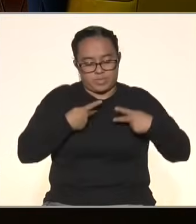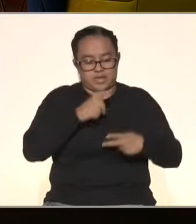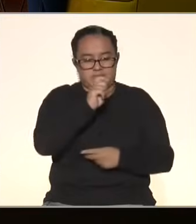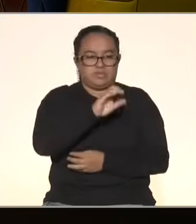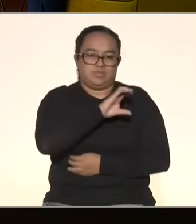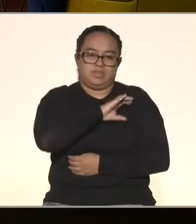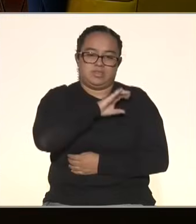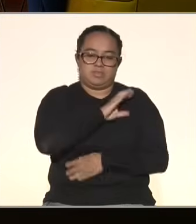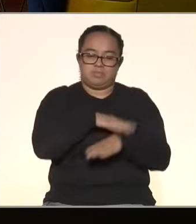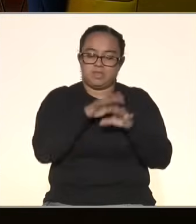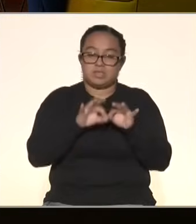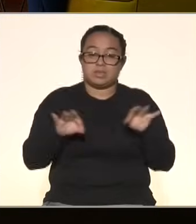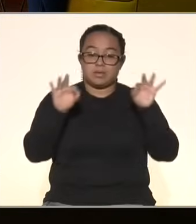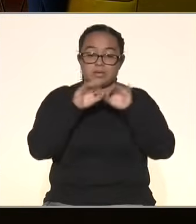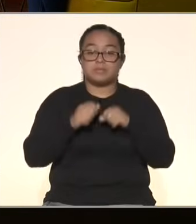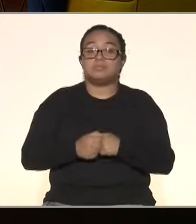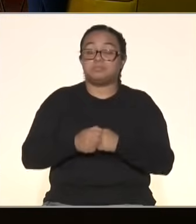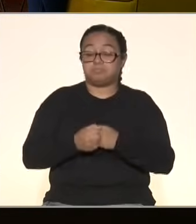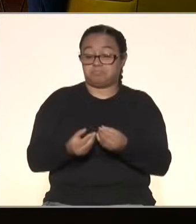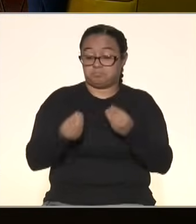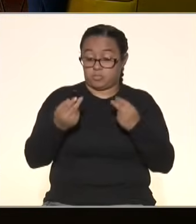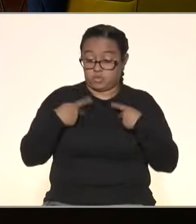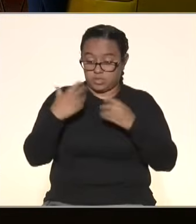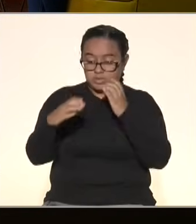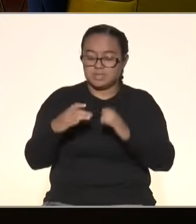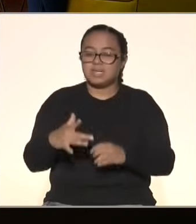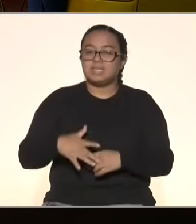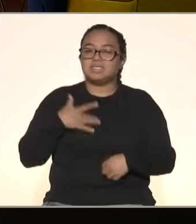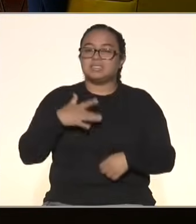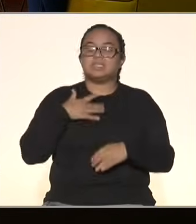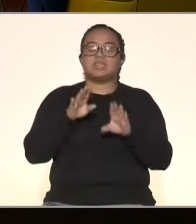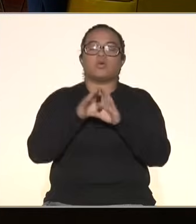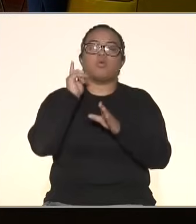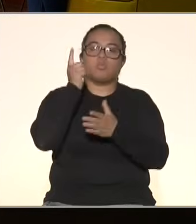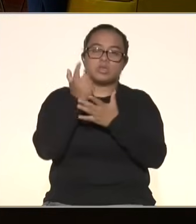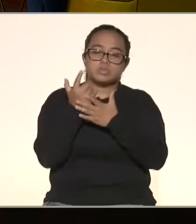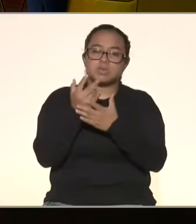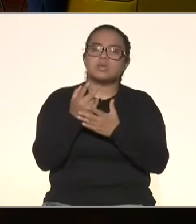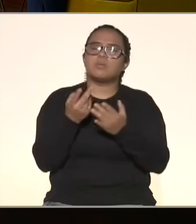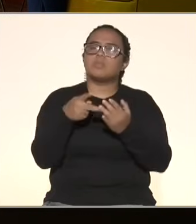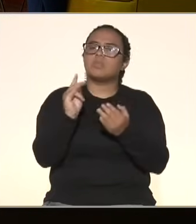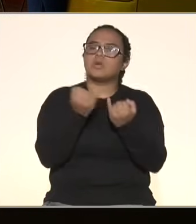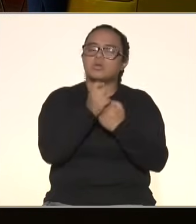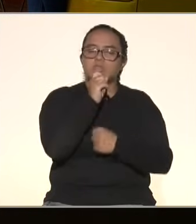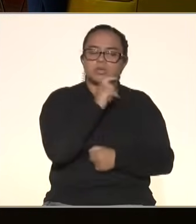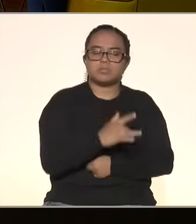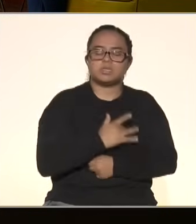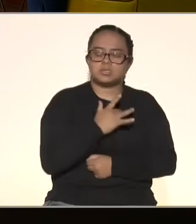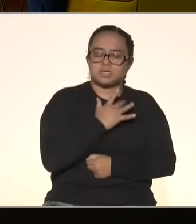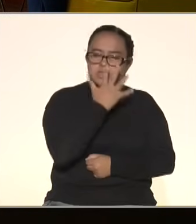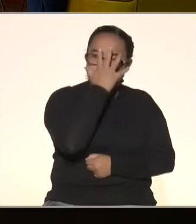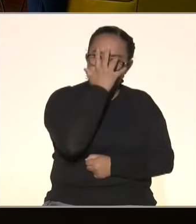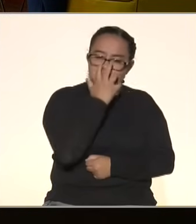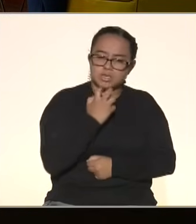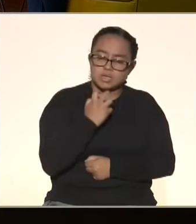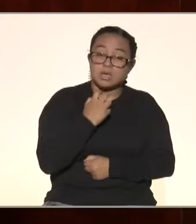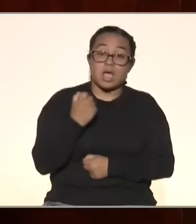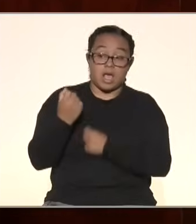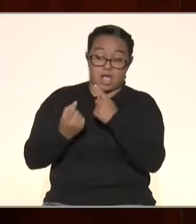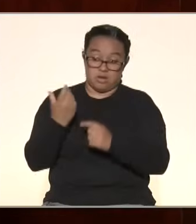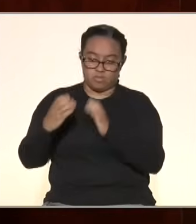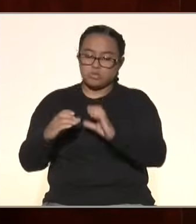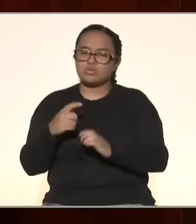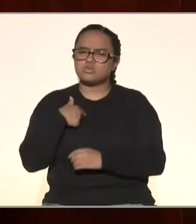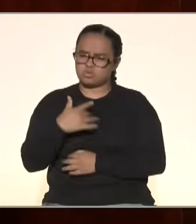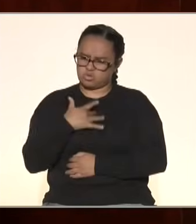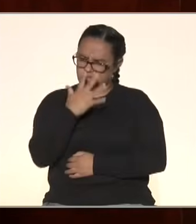ves, Cris, muchas son las personas que sienten añoranza y tristeza, y muchos nos decían, es que yo siento tristeza, pero no sé por